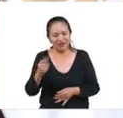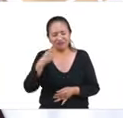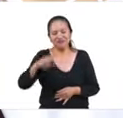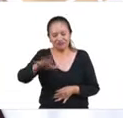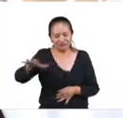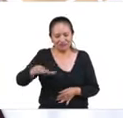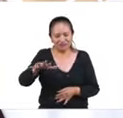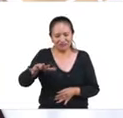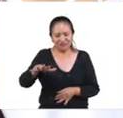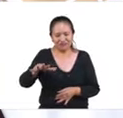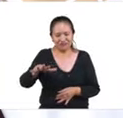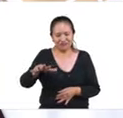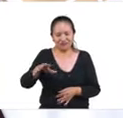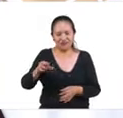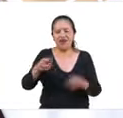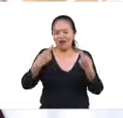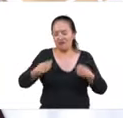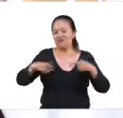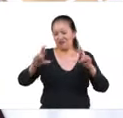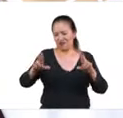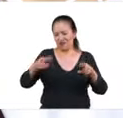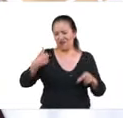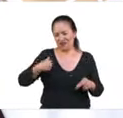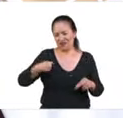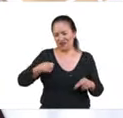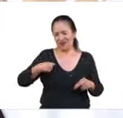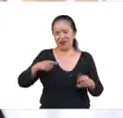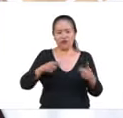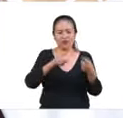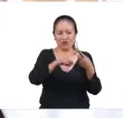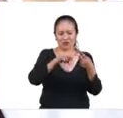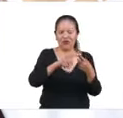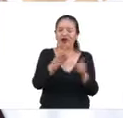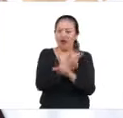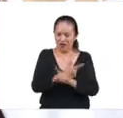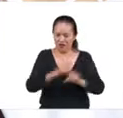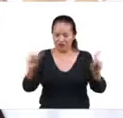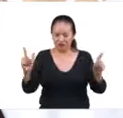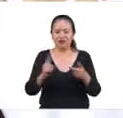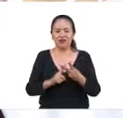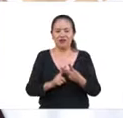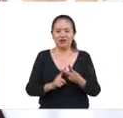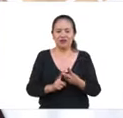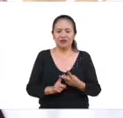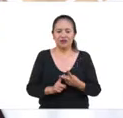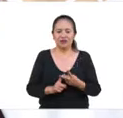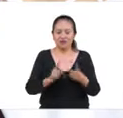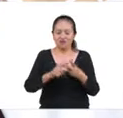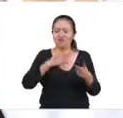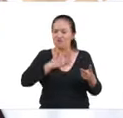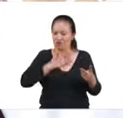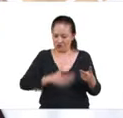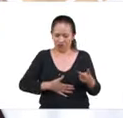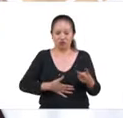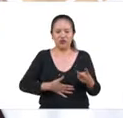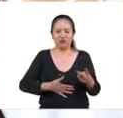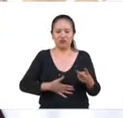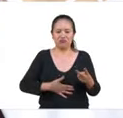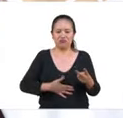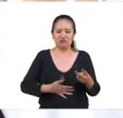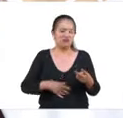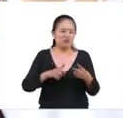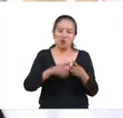representa pues, la lucha de nuestro movimiento, que son las libertades, la justicia, sobre todo